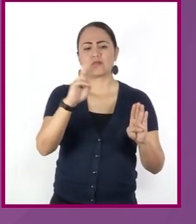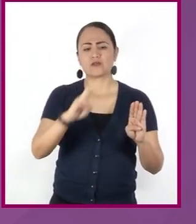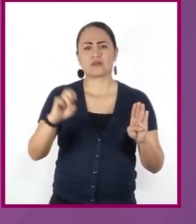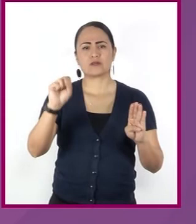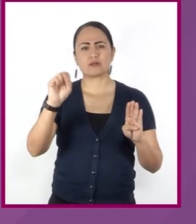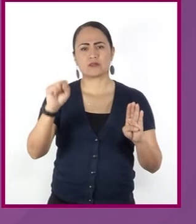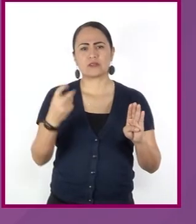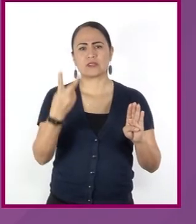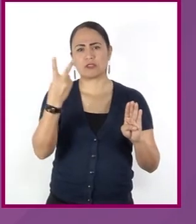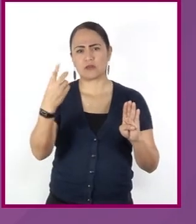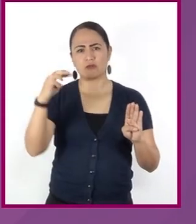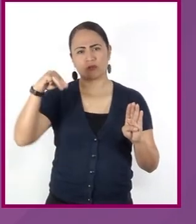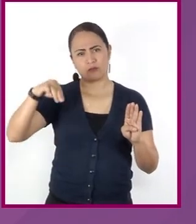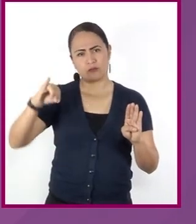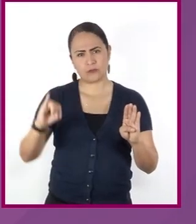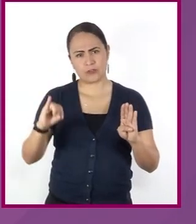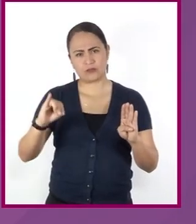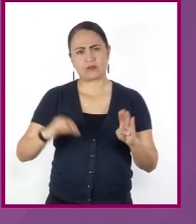262 millas.